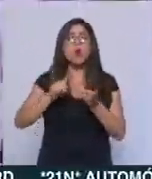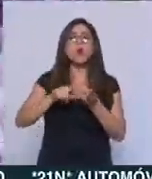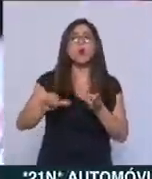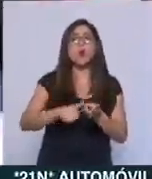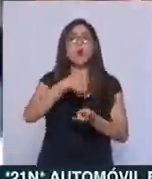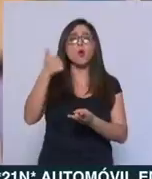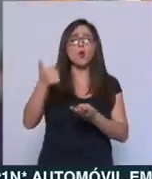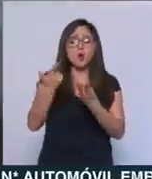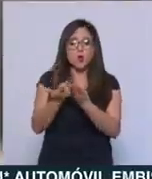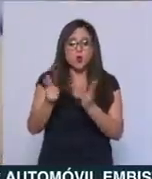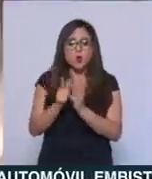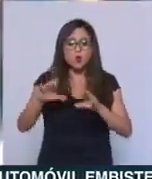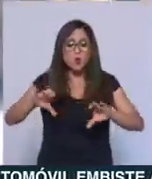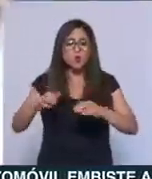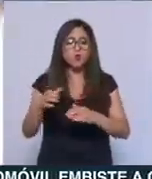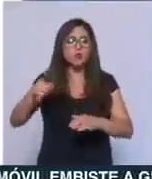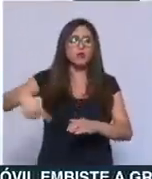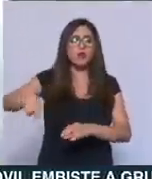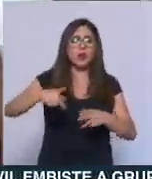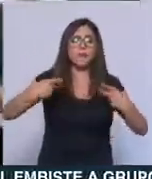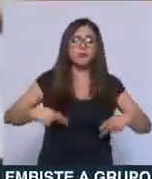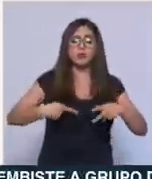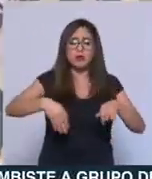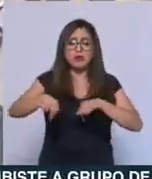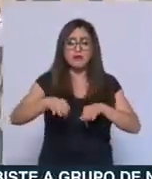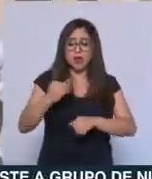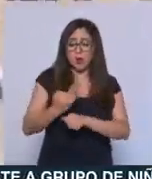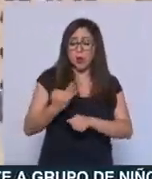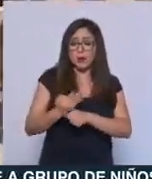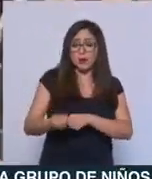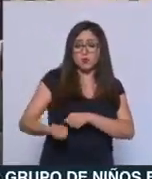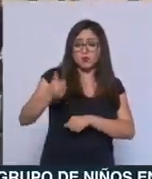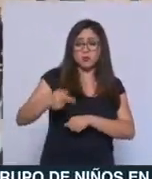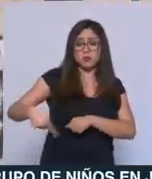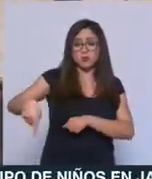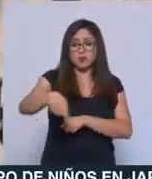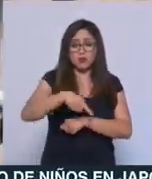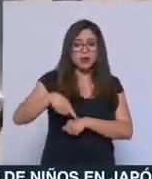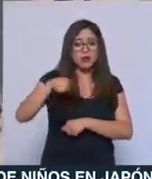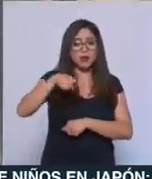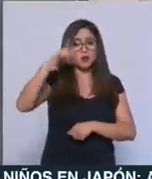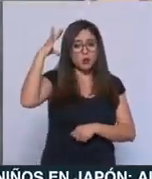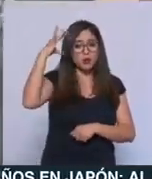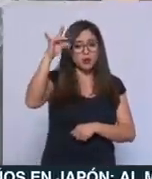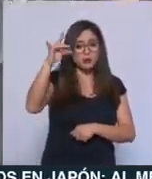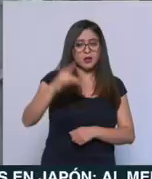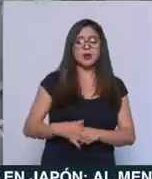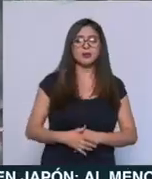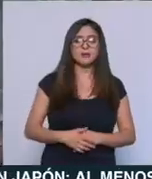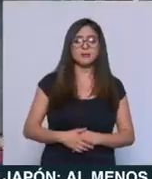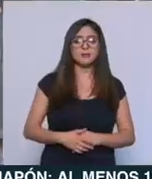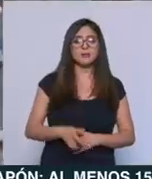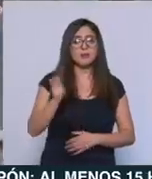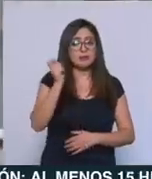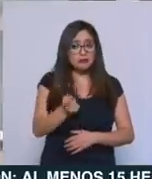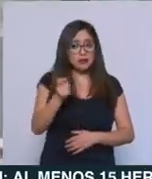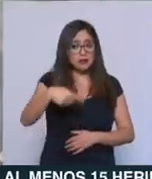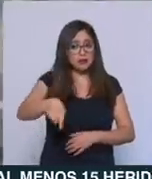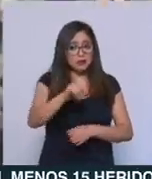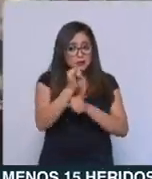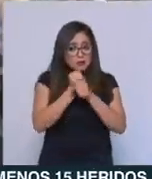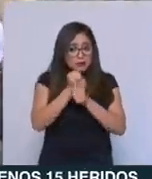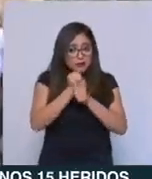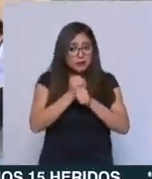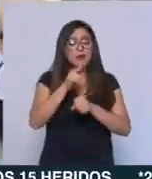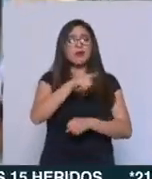de comerciantes que está surgiendo aquí en el primer cuadro de Cuernavaca. De estas líneas de investigación, el fiscal